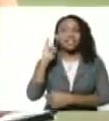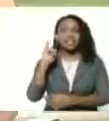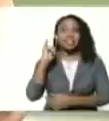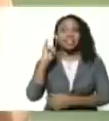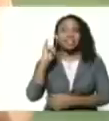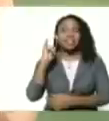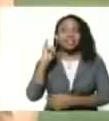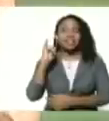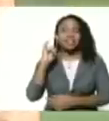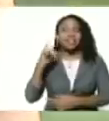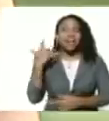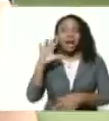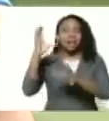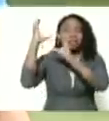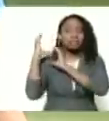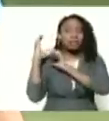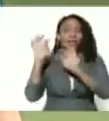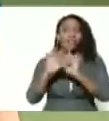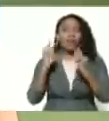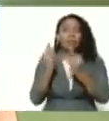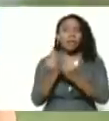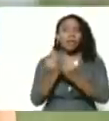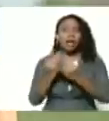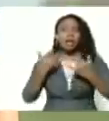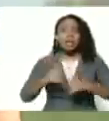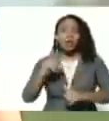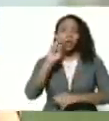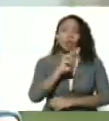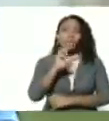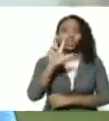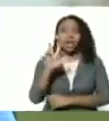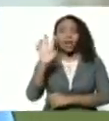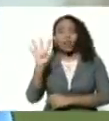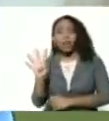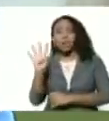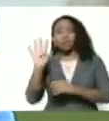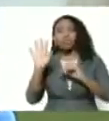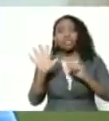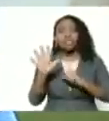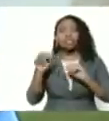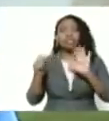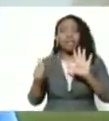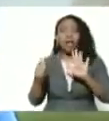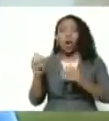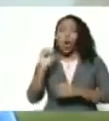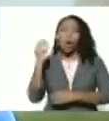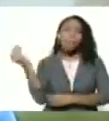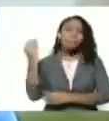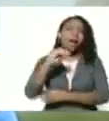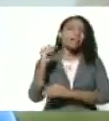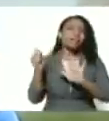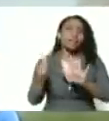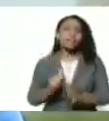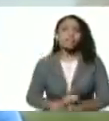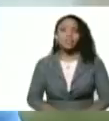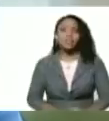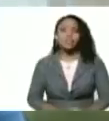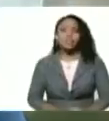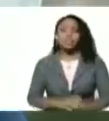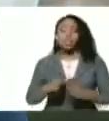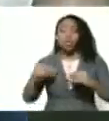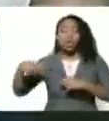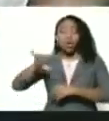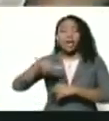tiene carga familiar de un hijo, 2, 3, 4, 5, 6, o más que 6, todo